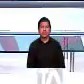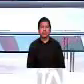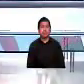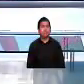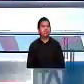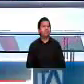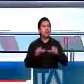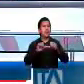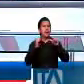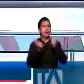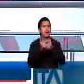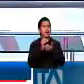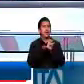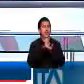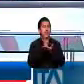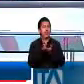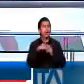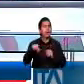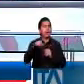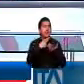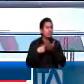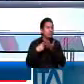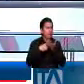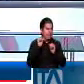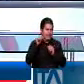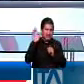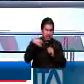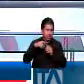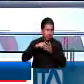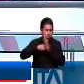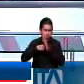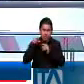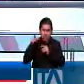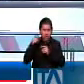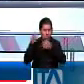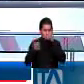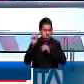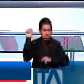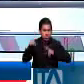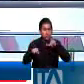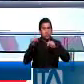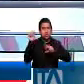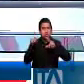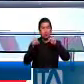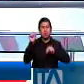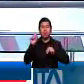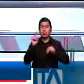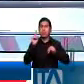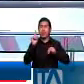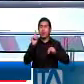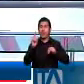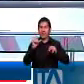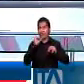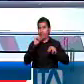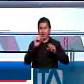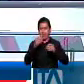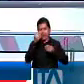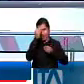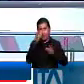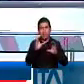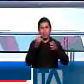El Pleno de la Asamblea Nacional debate el llamado a juicio al excontralor del Estado, Pablo Celi. Sin informe de comisión, los legisladores en el